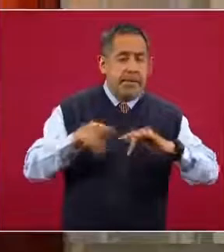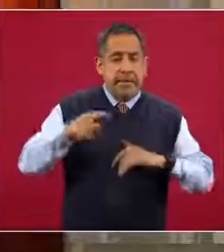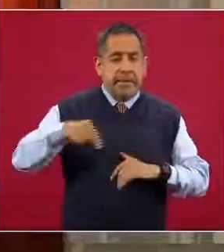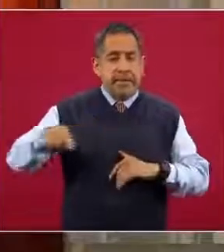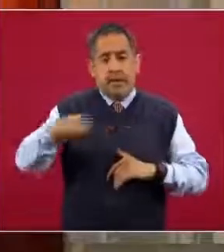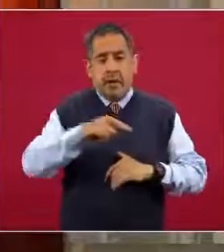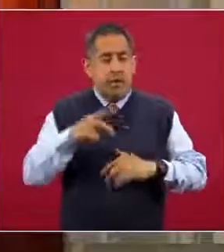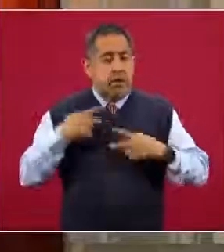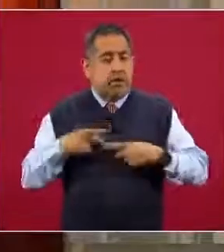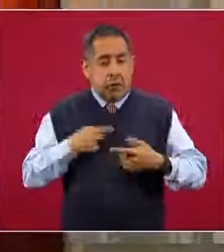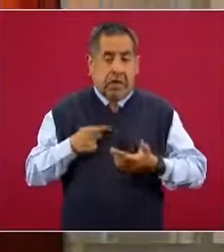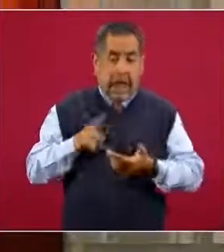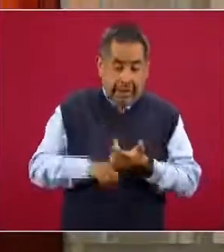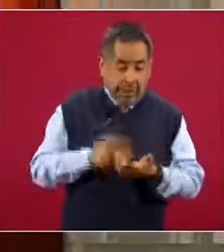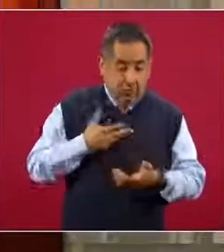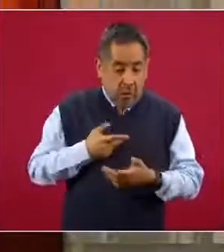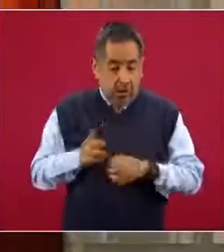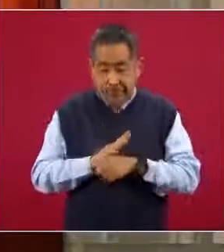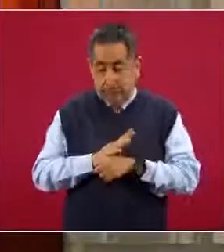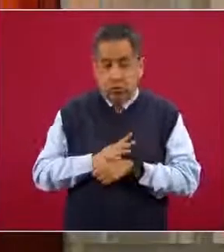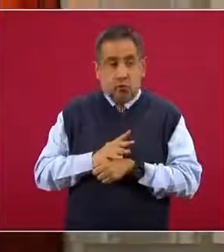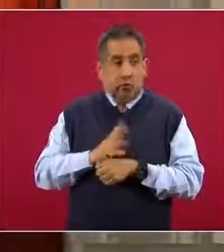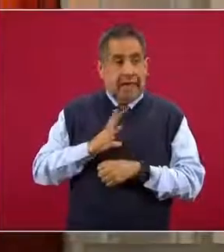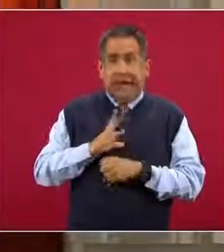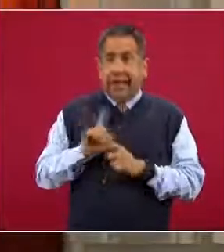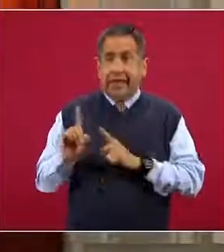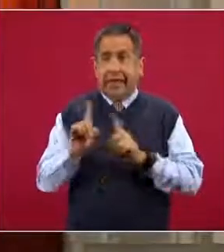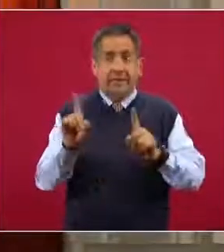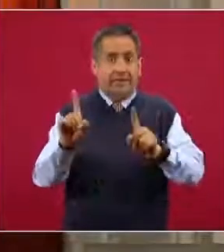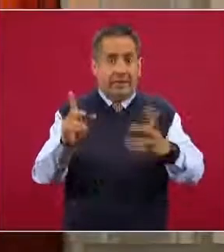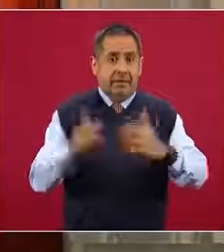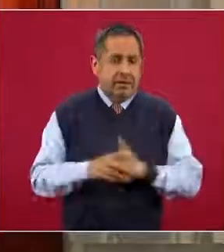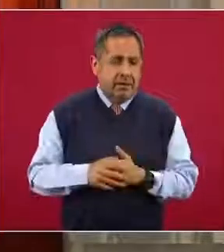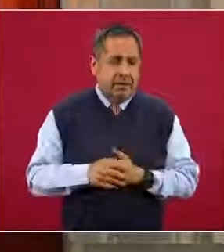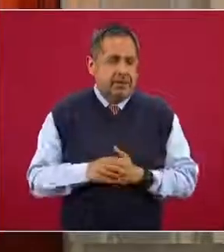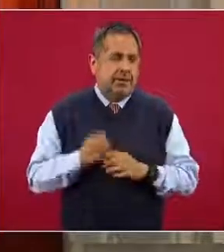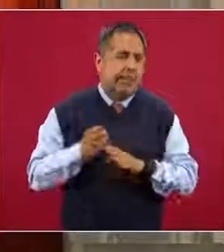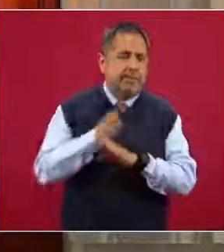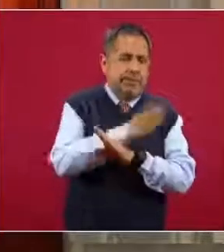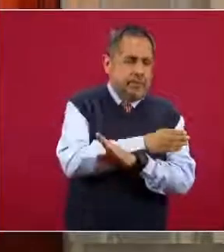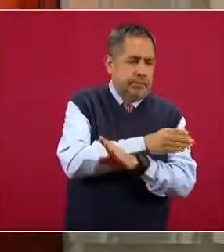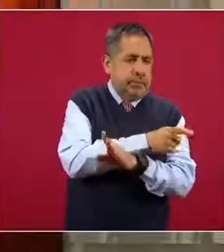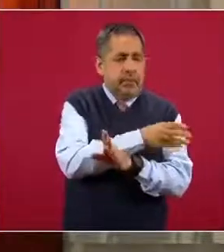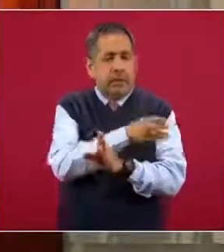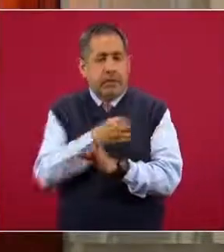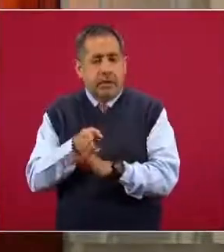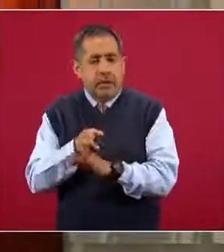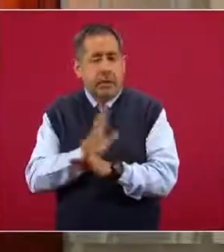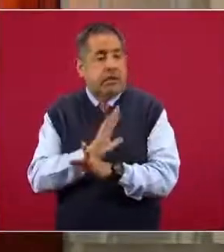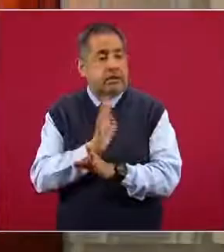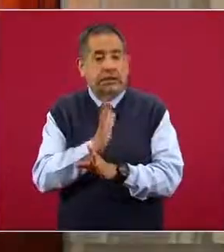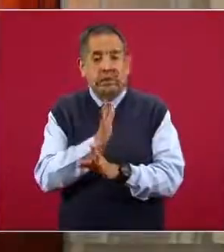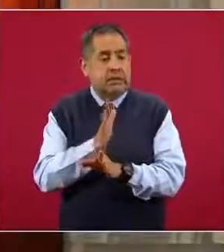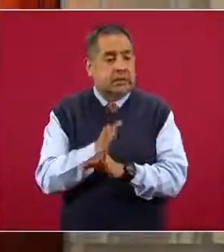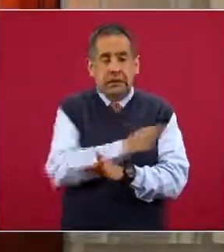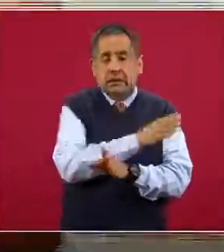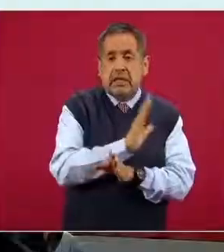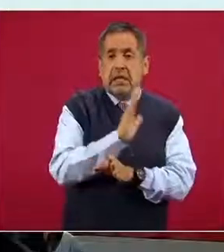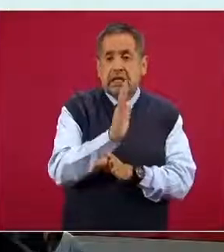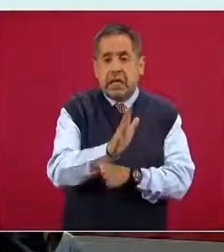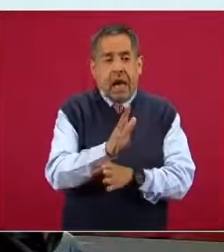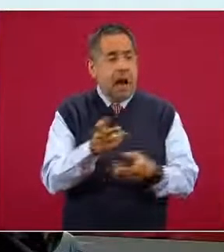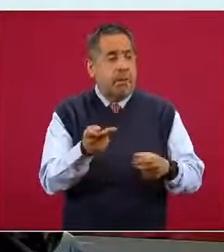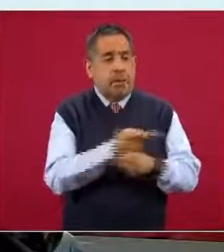que representan la epidemia activa en México. Todas las demás son casos que ya en su momento